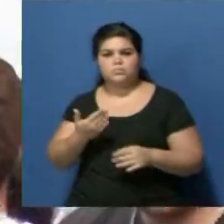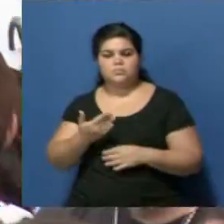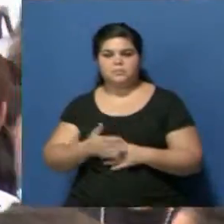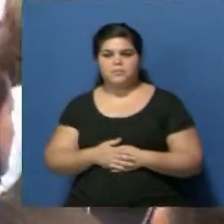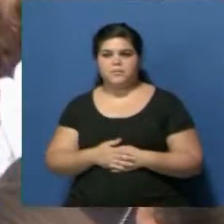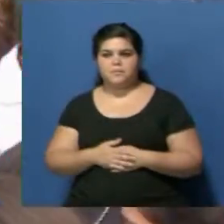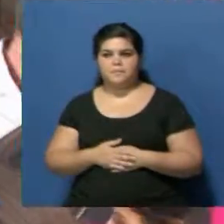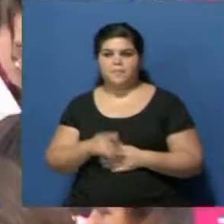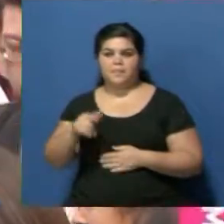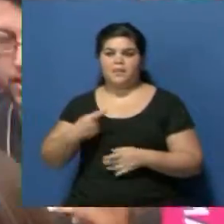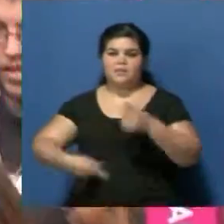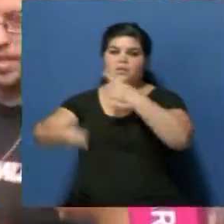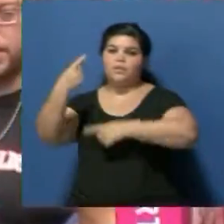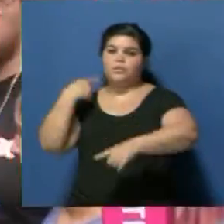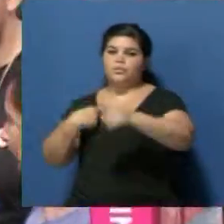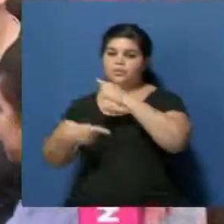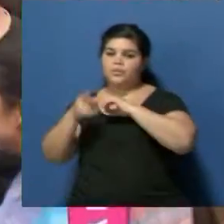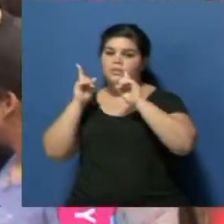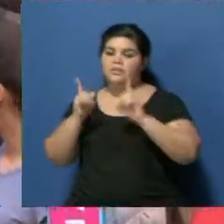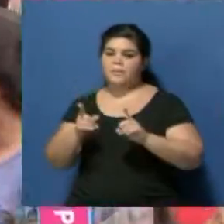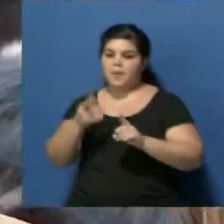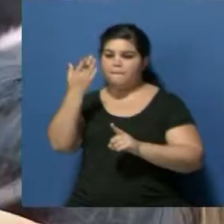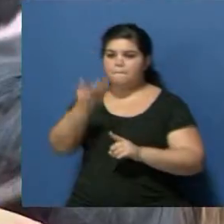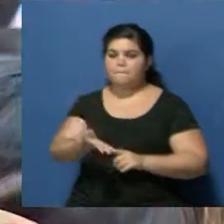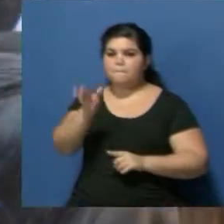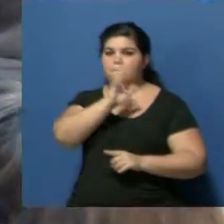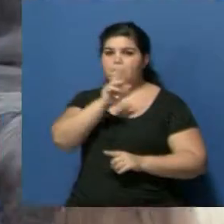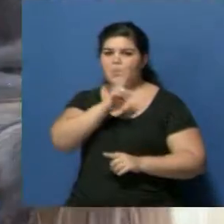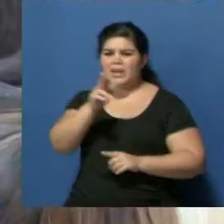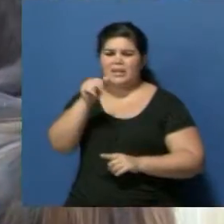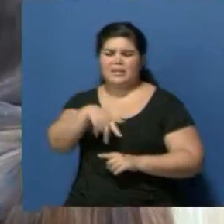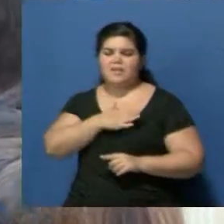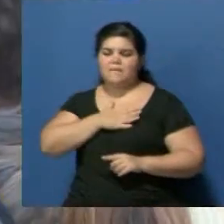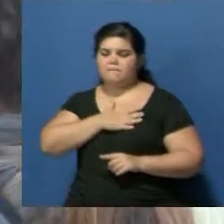Y han aparecido historias, muchas historias de muchas chicas que han vivido cosas terribles,